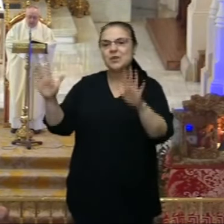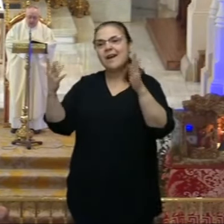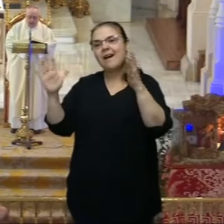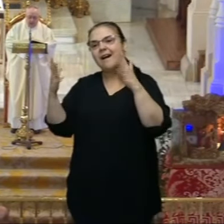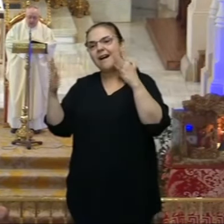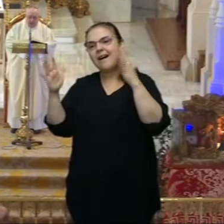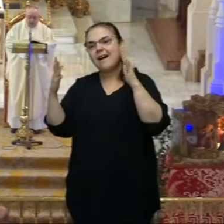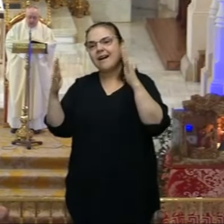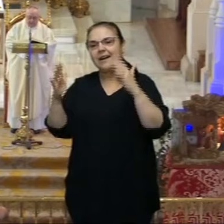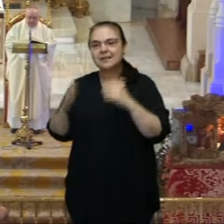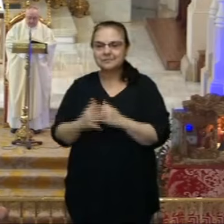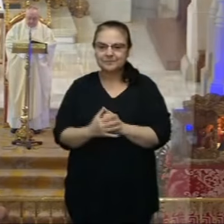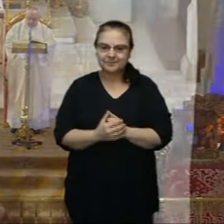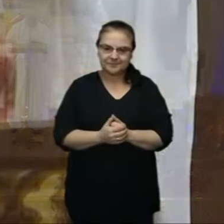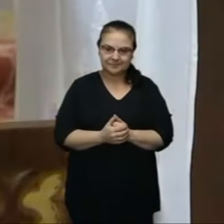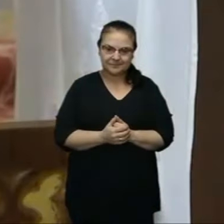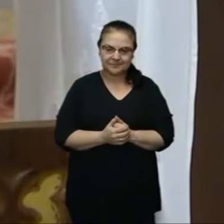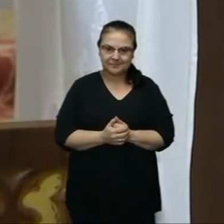aleluya.